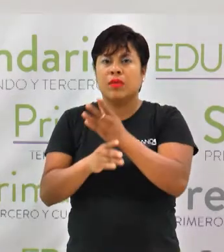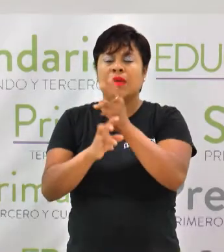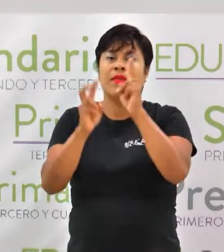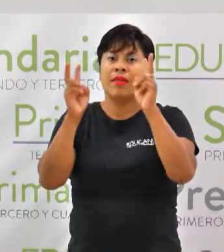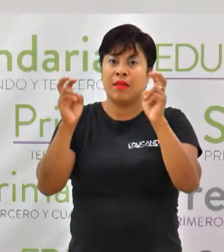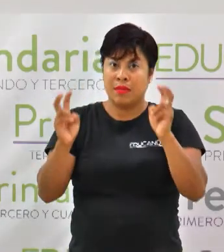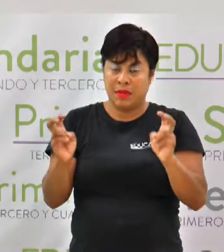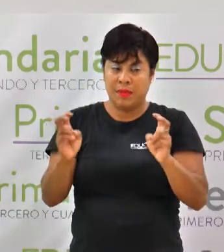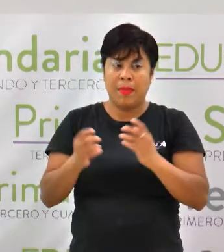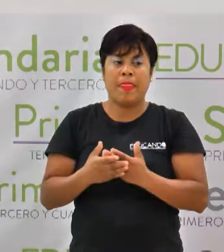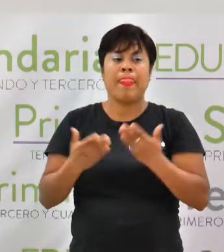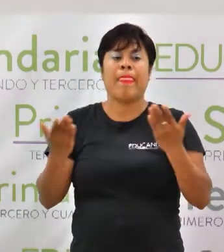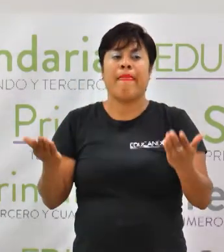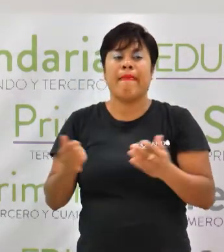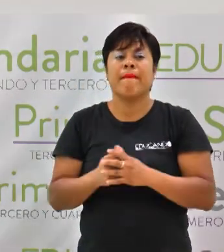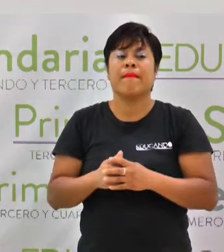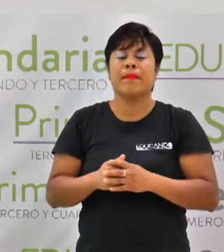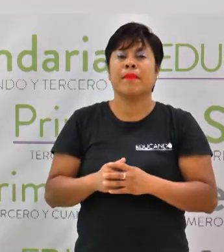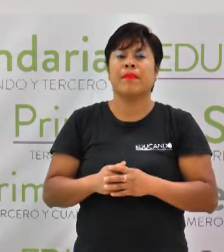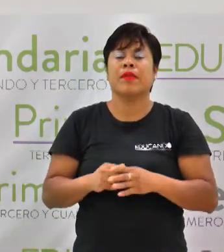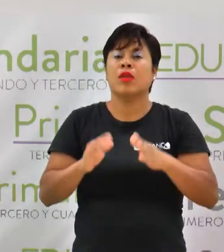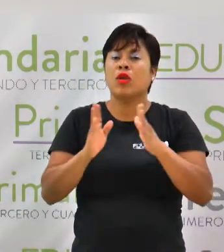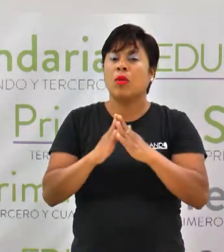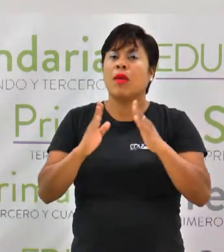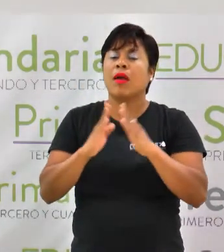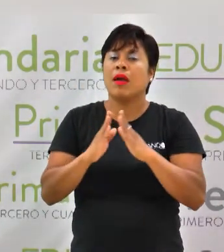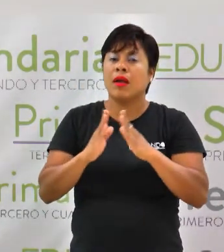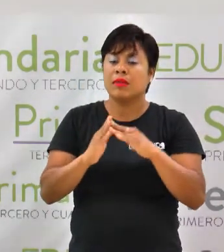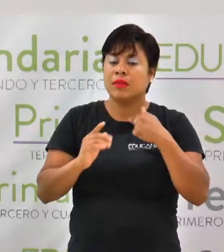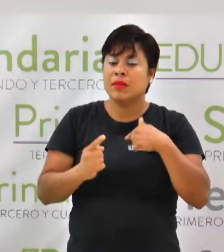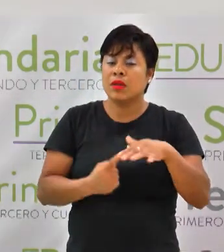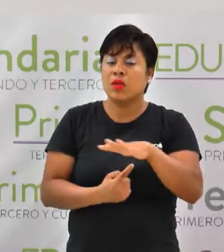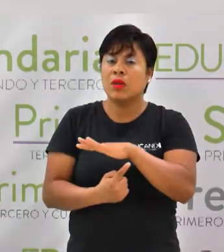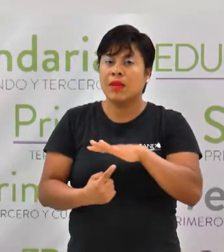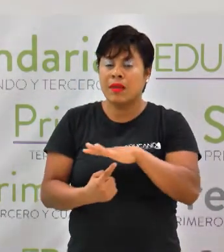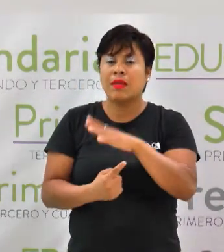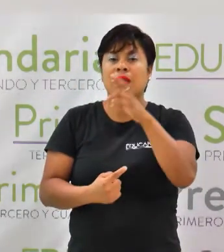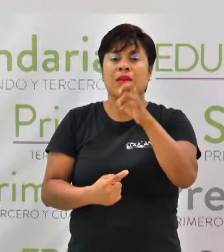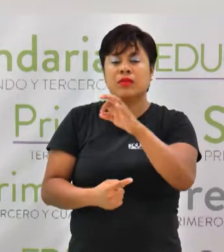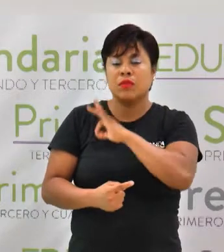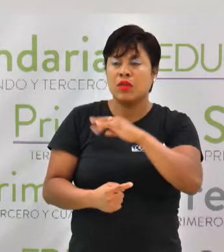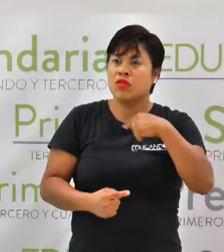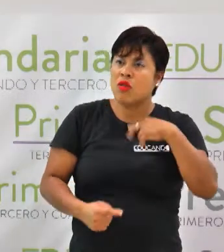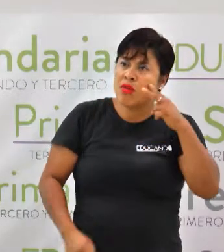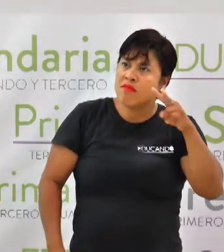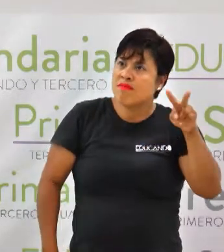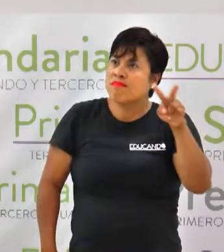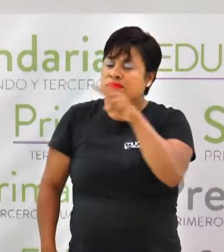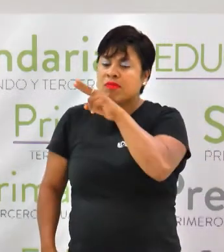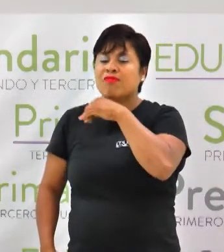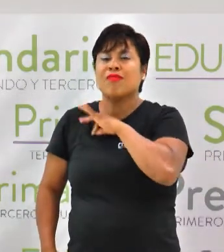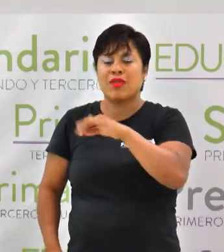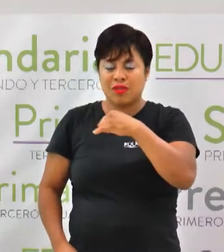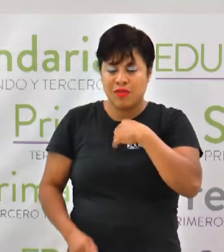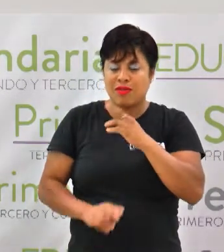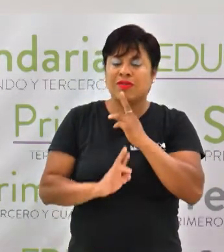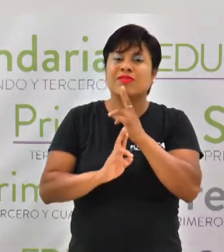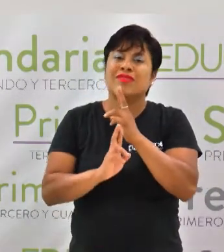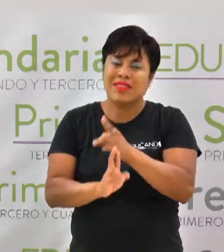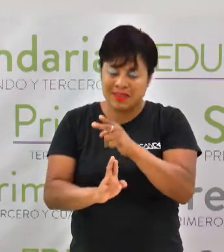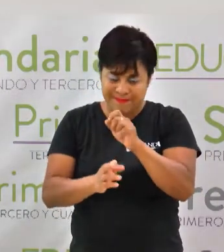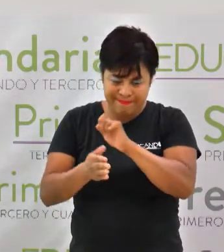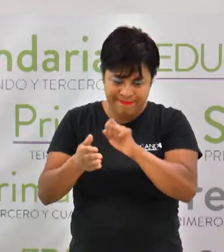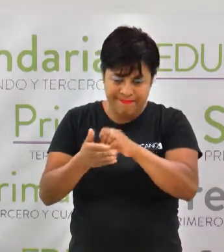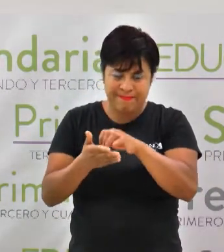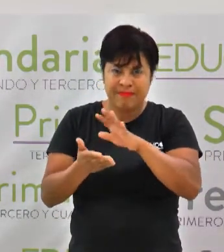un tema. Ahora, ¿cómo son las casas de mi localidad? Esto lo puedo responder de lo que yo